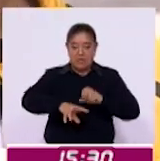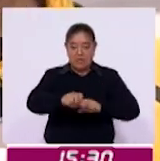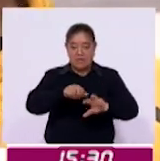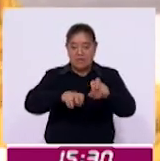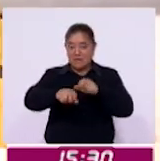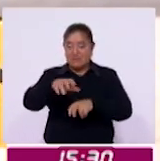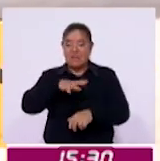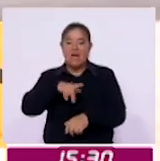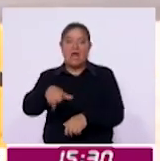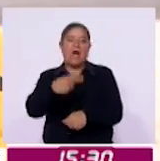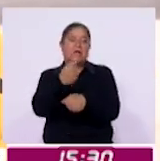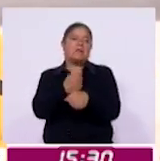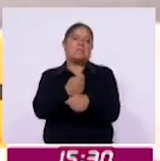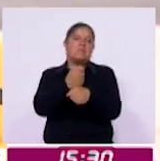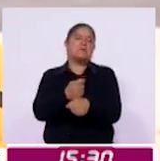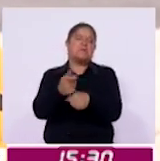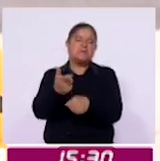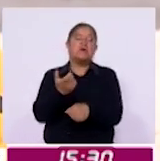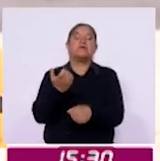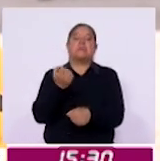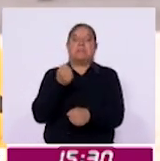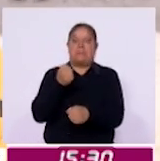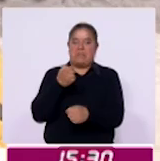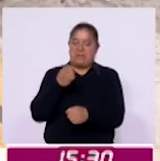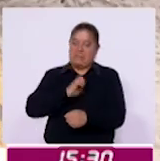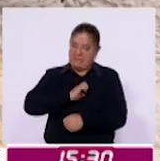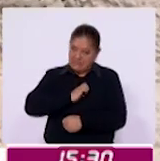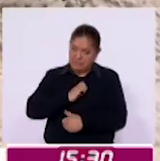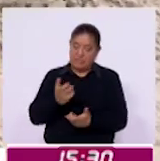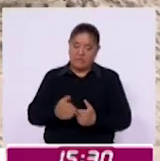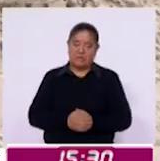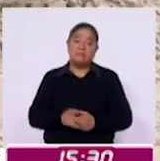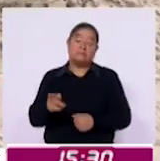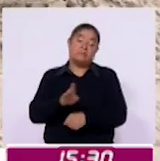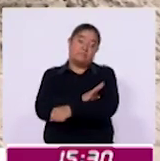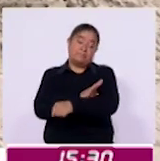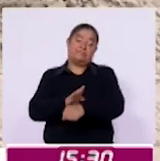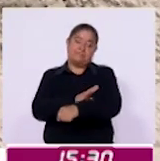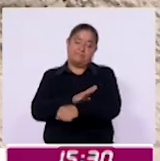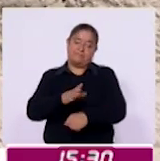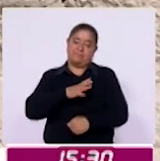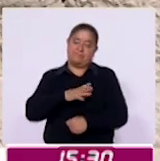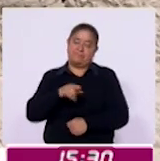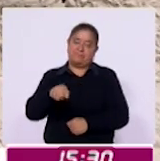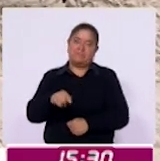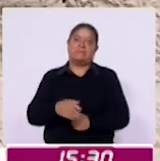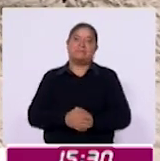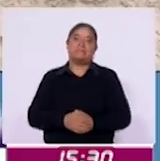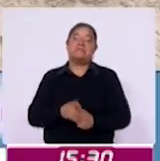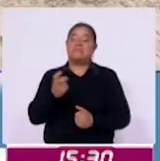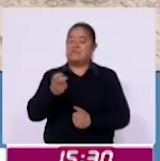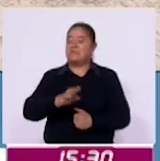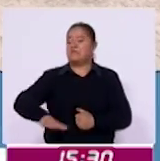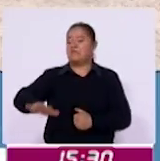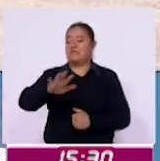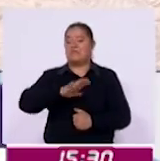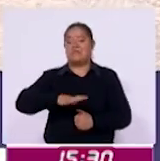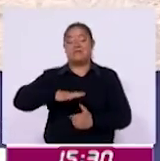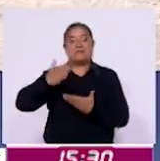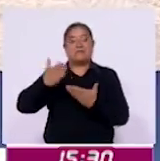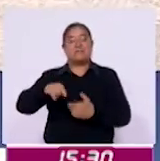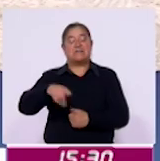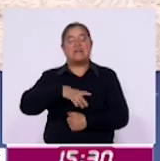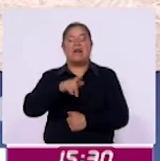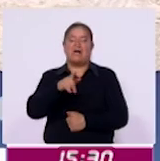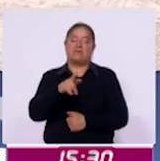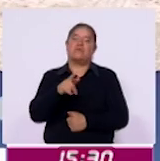de rehabilitación, de entrenamiento, y estos son los diferentes beneficios que otorga toda esta infraestructura que se queda después de un